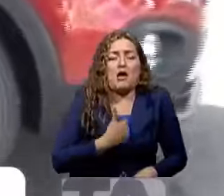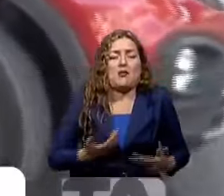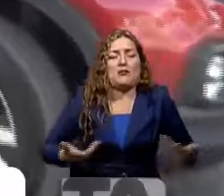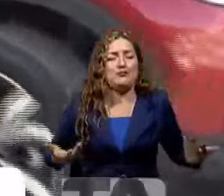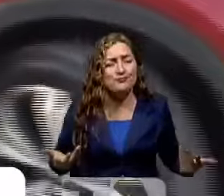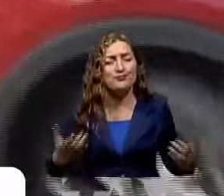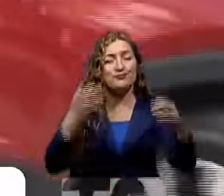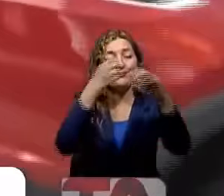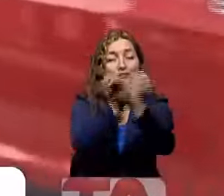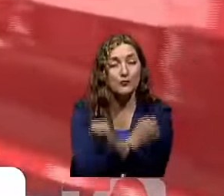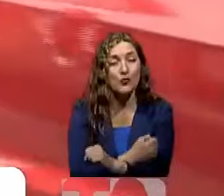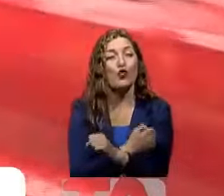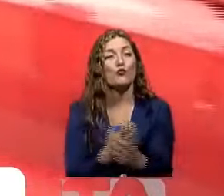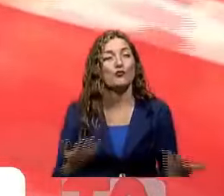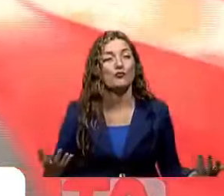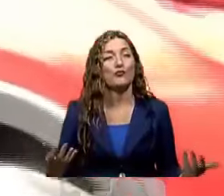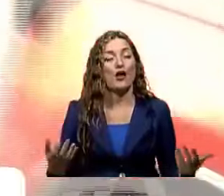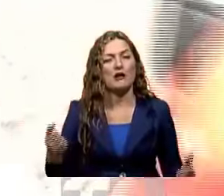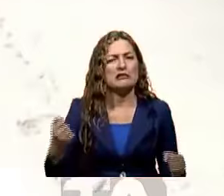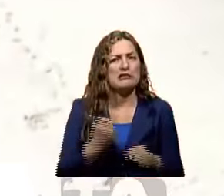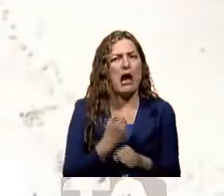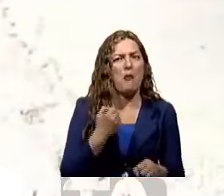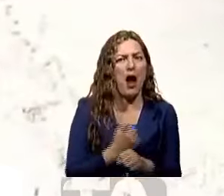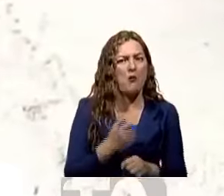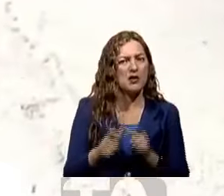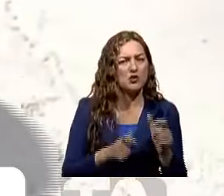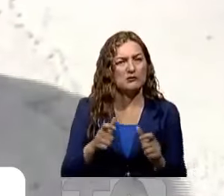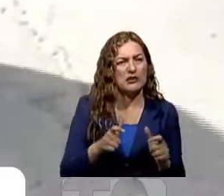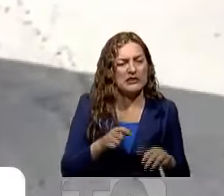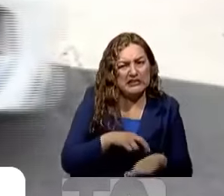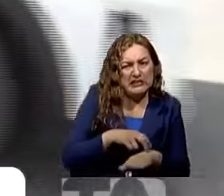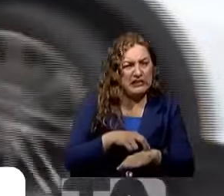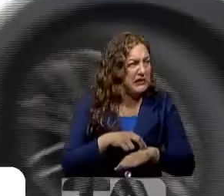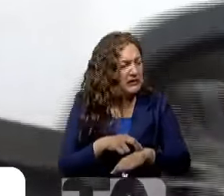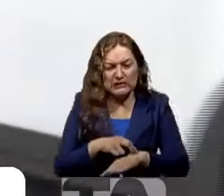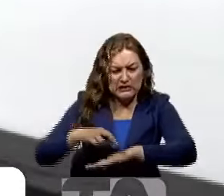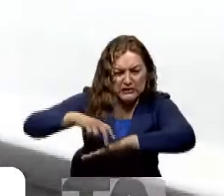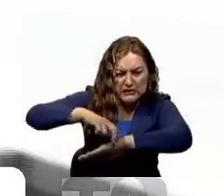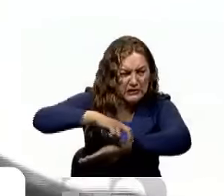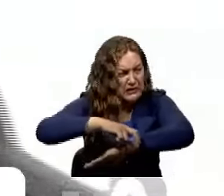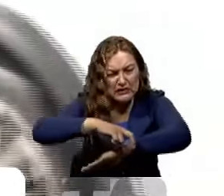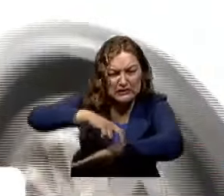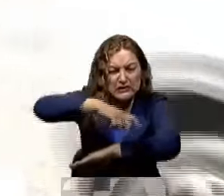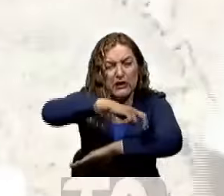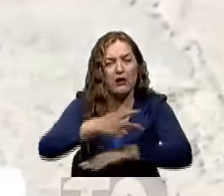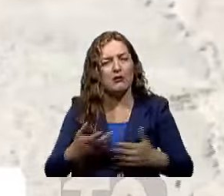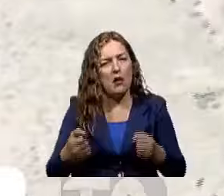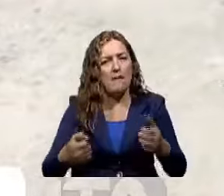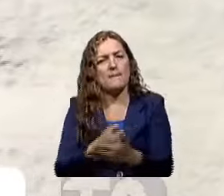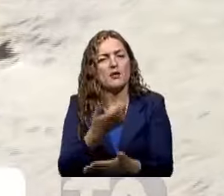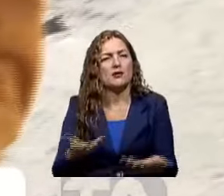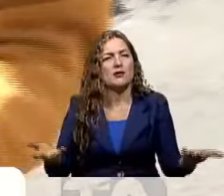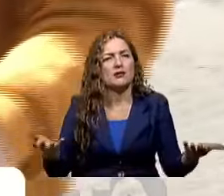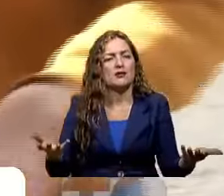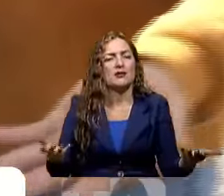igual en las noches es que llegan de los trabajos las personas, aquí por esquivarse esto pueden ocasionar algún accidente y luego ¿quién